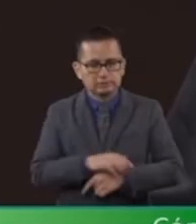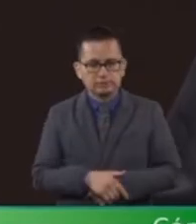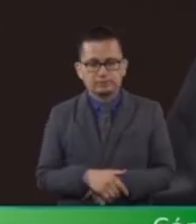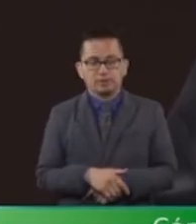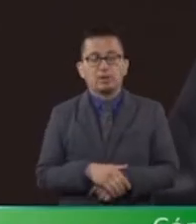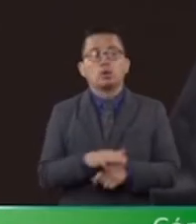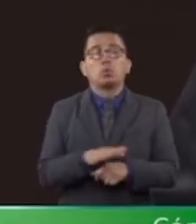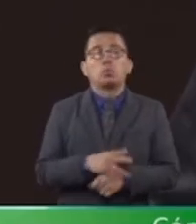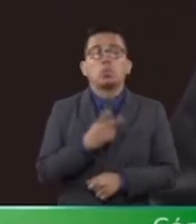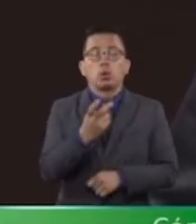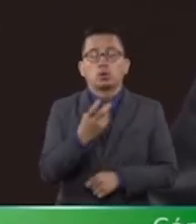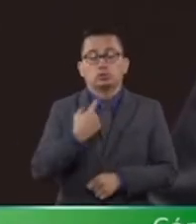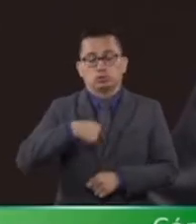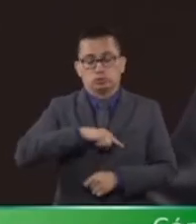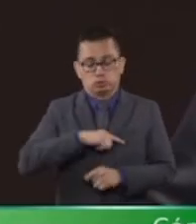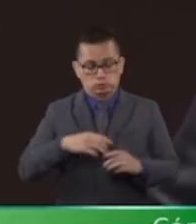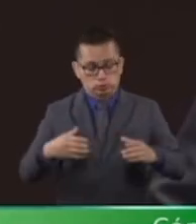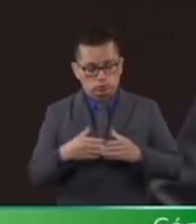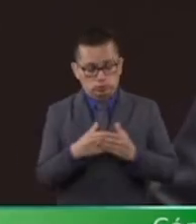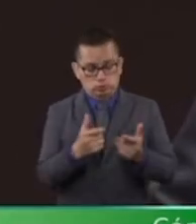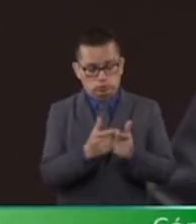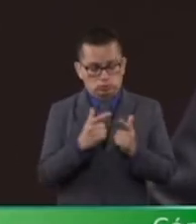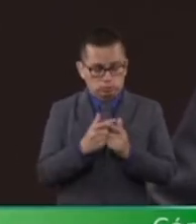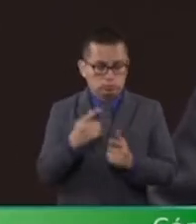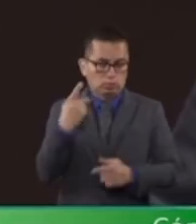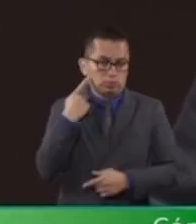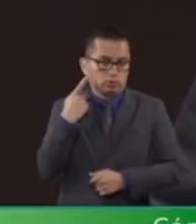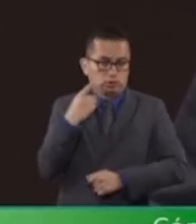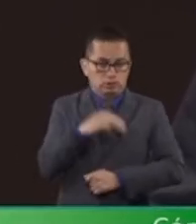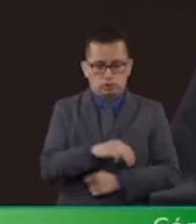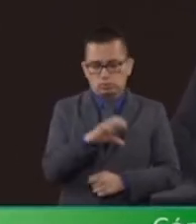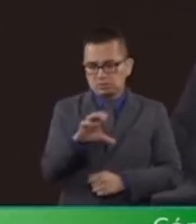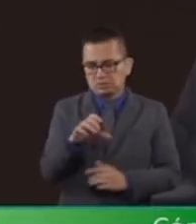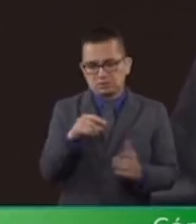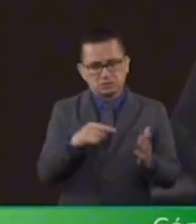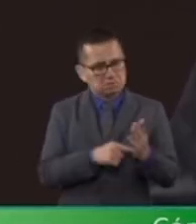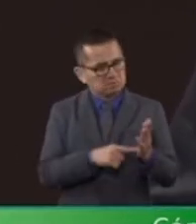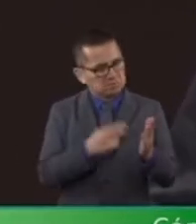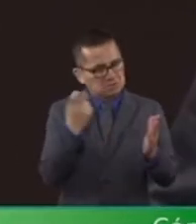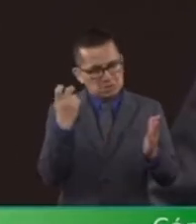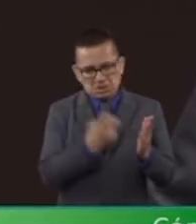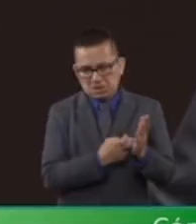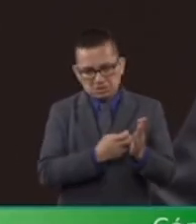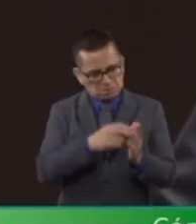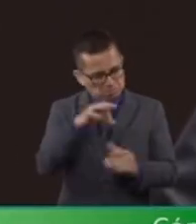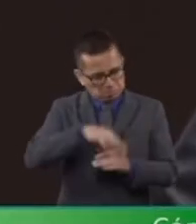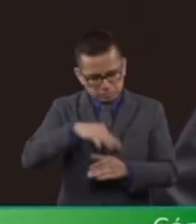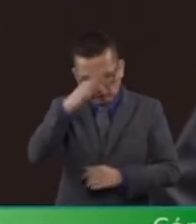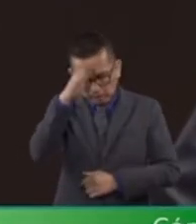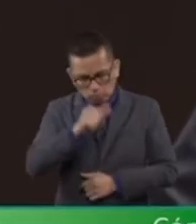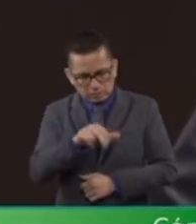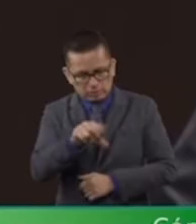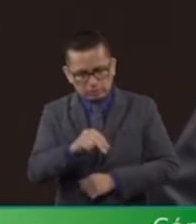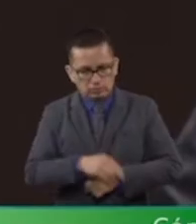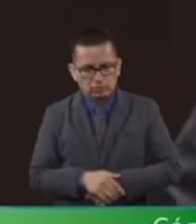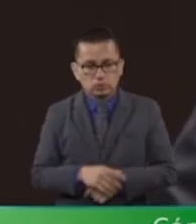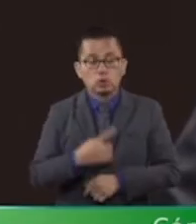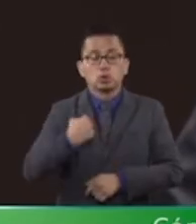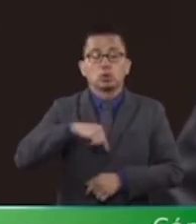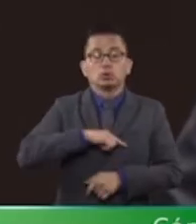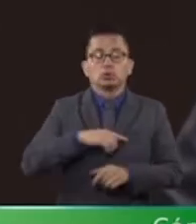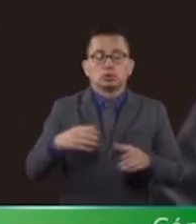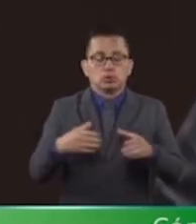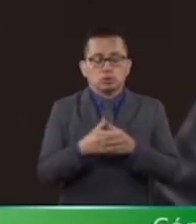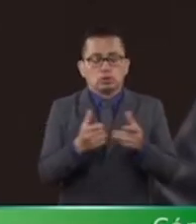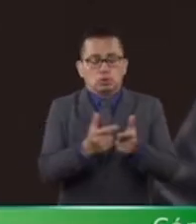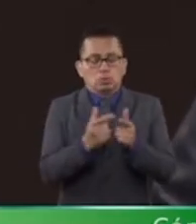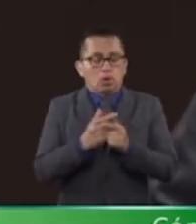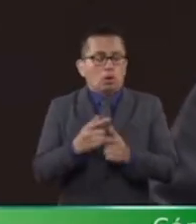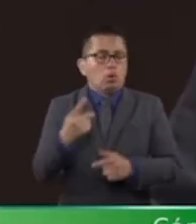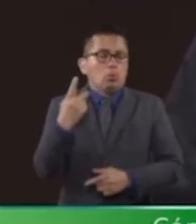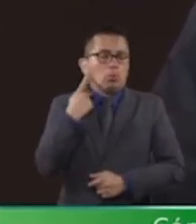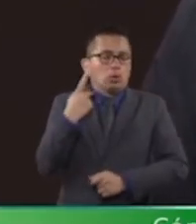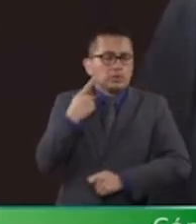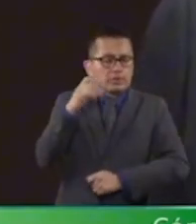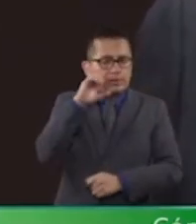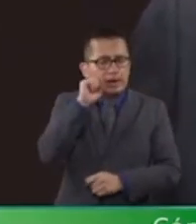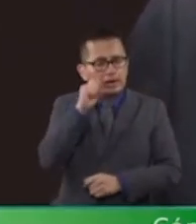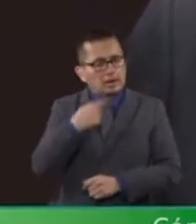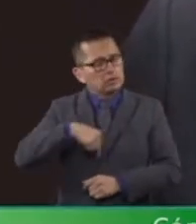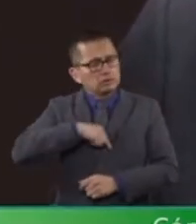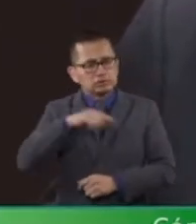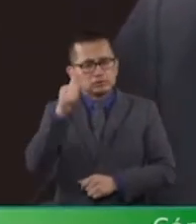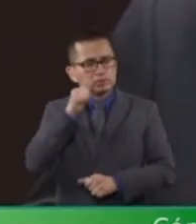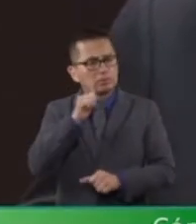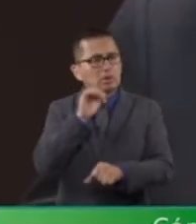Grupo Parlamentario de Movimiento Ciudadano votará en contra de dicha reforma y desde la bancada naranja estaremos siempre y del lado de